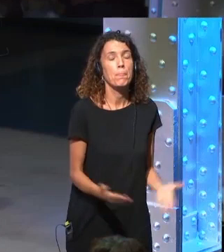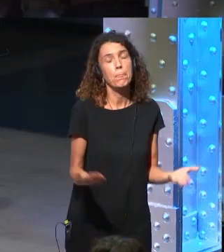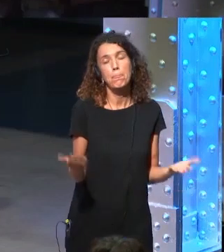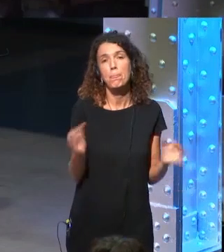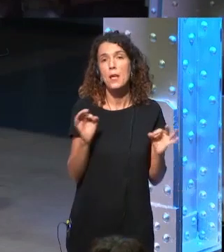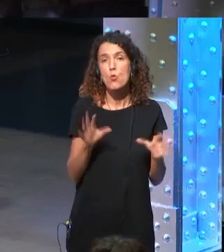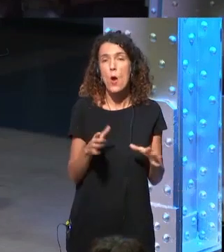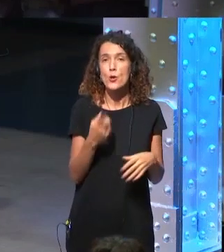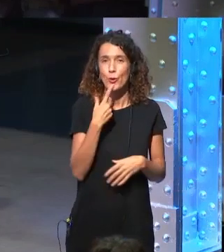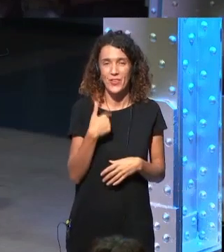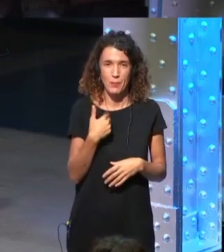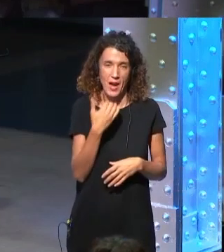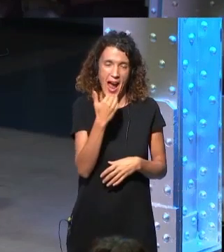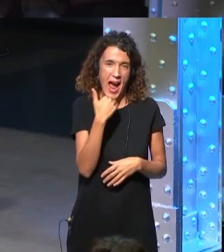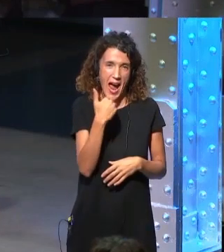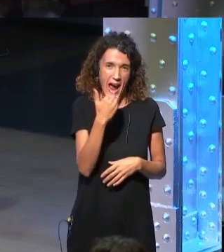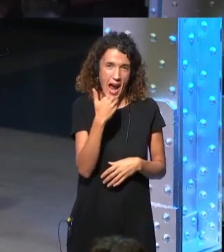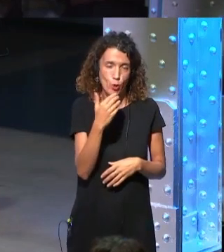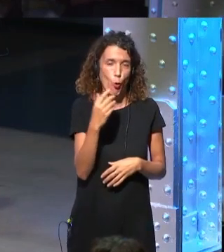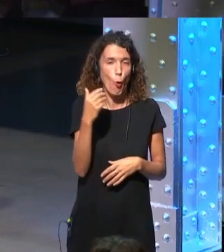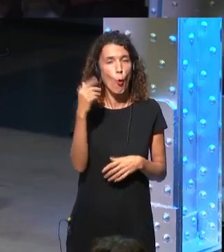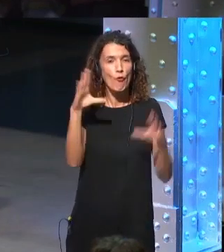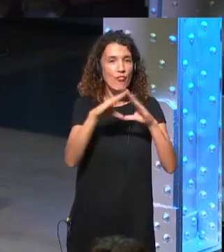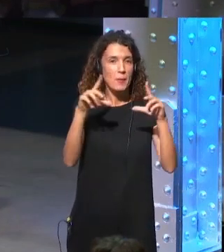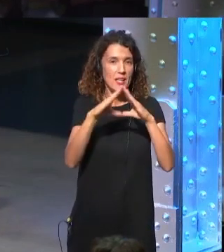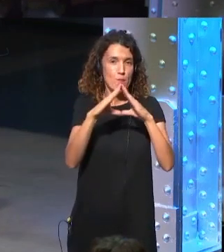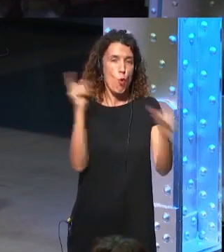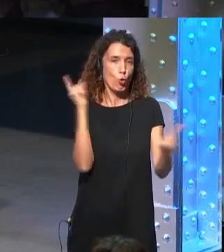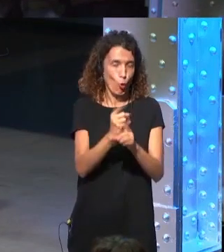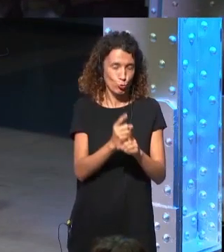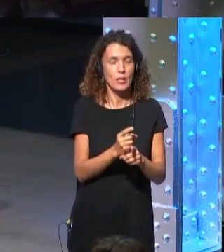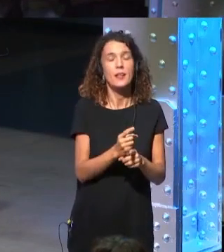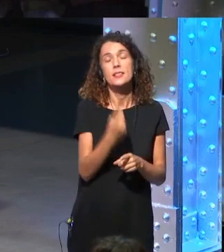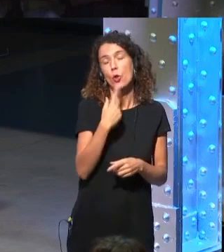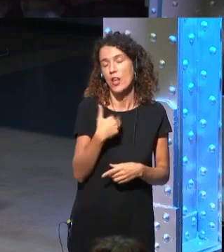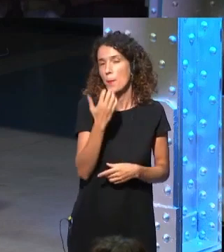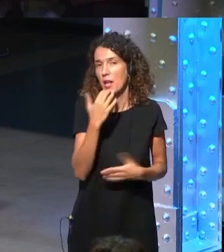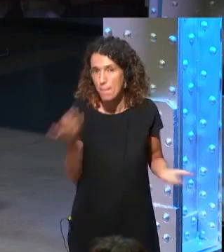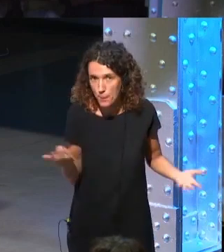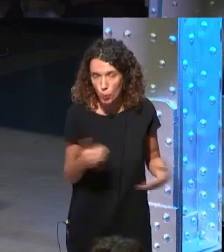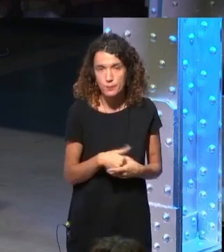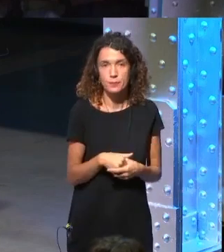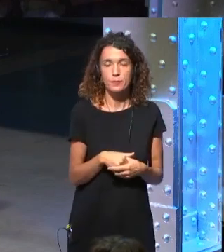Es como si se nos dice, esto es algo muy antifeminista, pero diría, es como que se nos diga